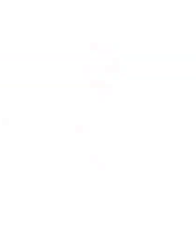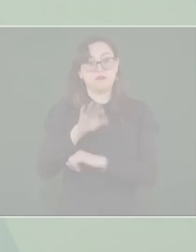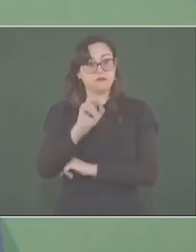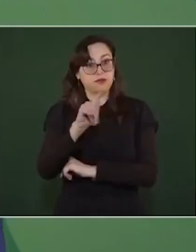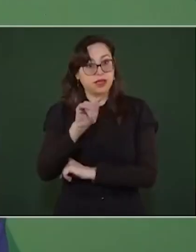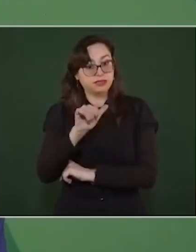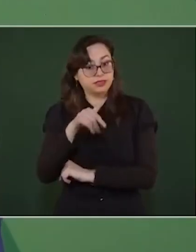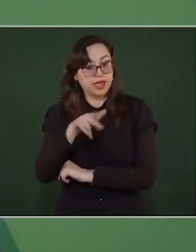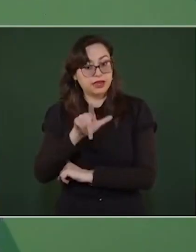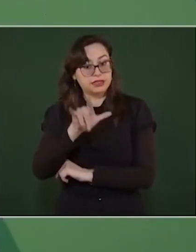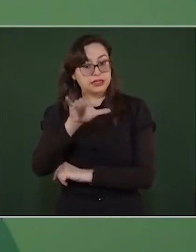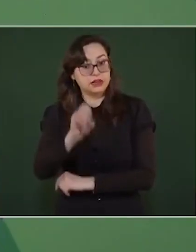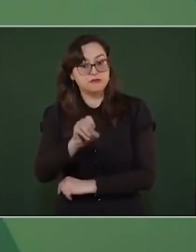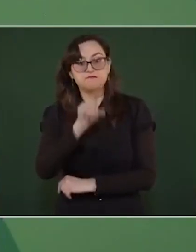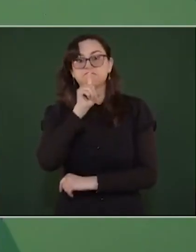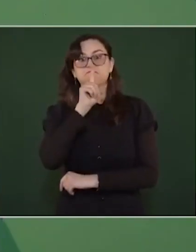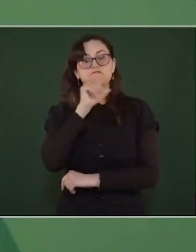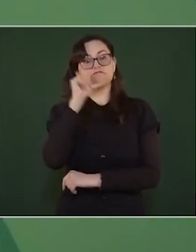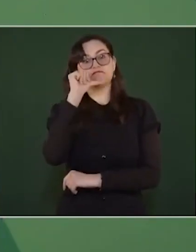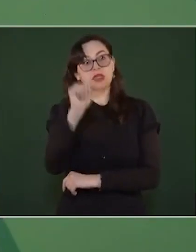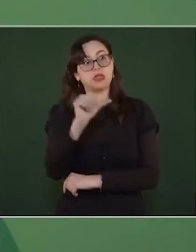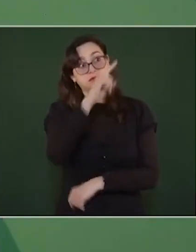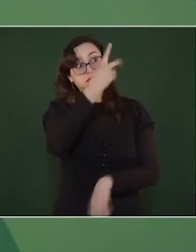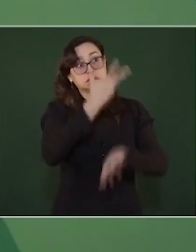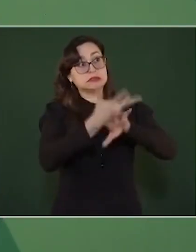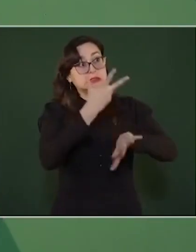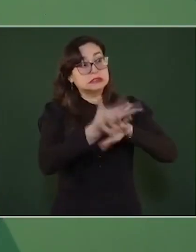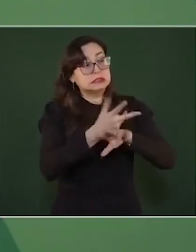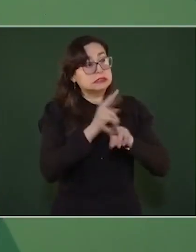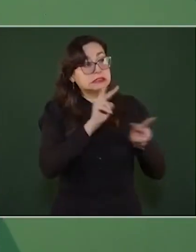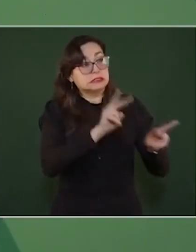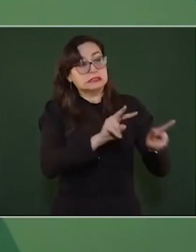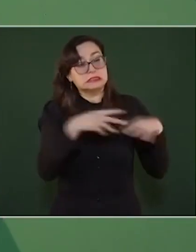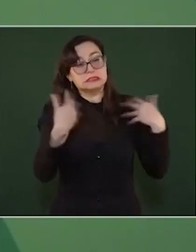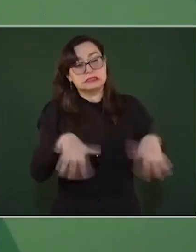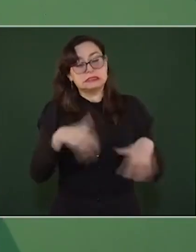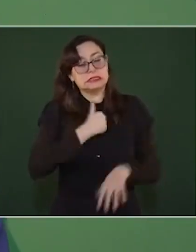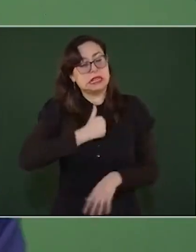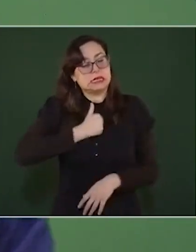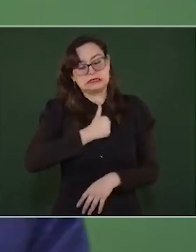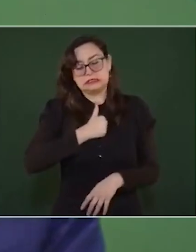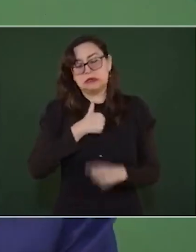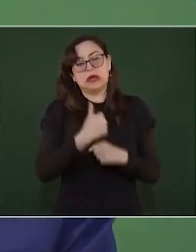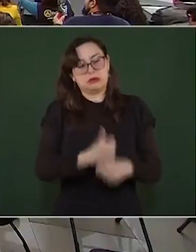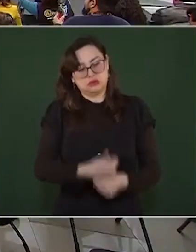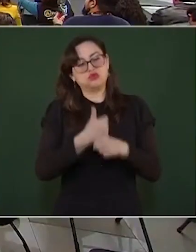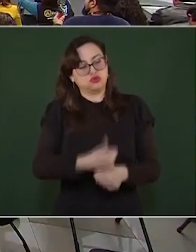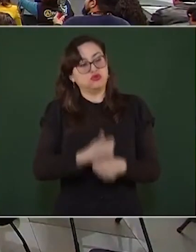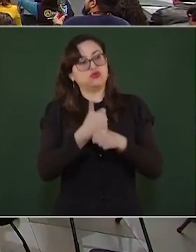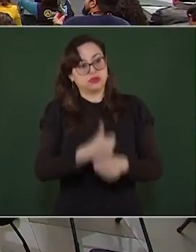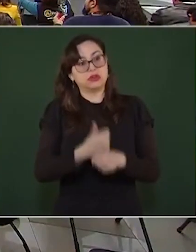corresponde. ¿Pero por qué no atienden ellos el problema? ¿Por qué ellos no combaten